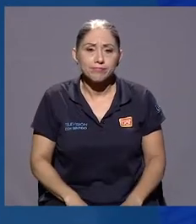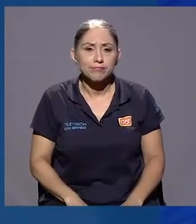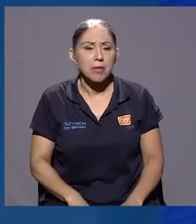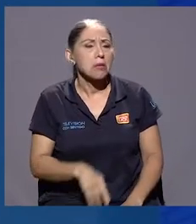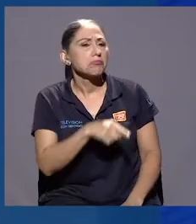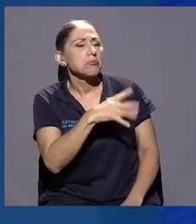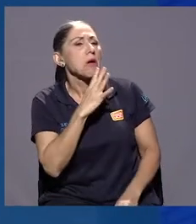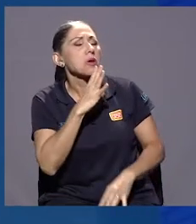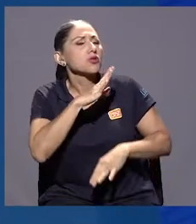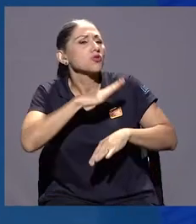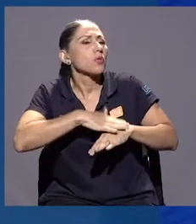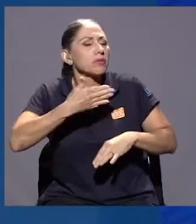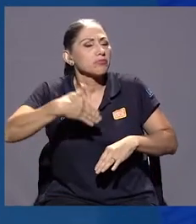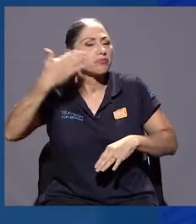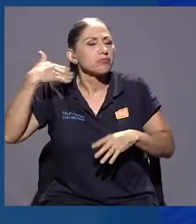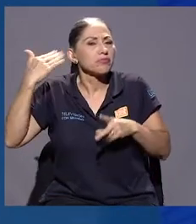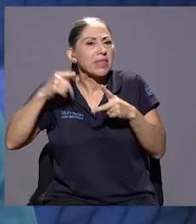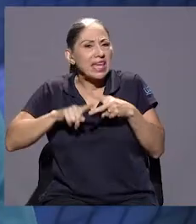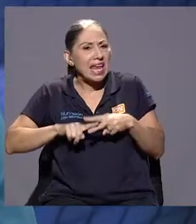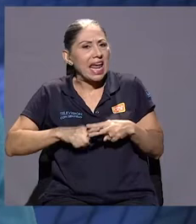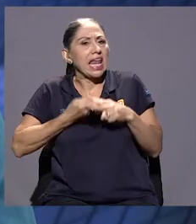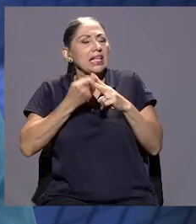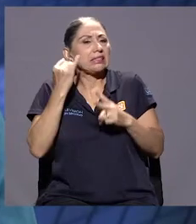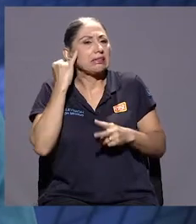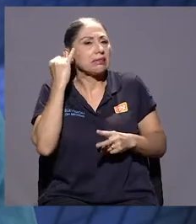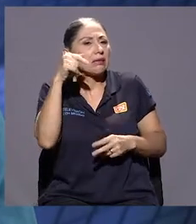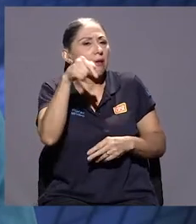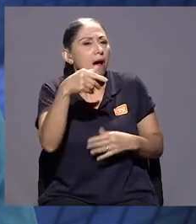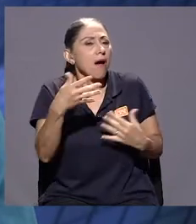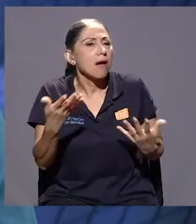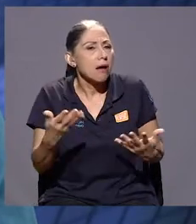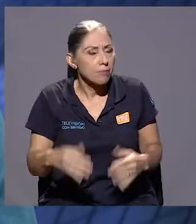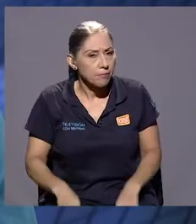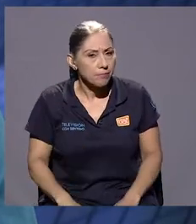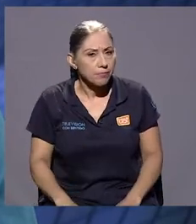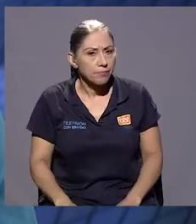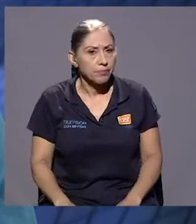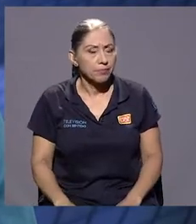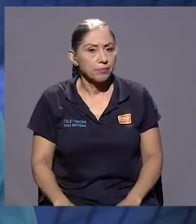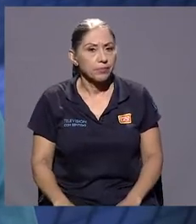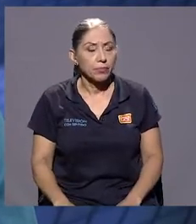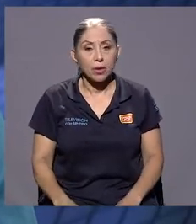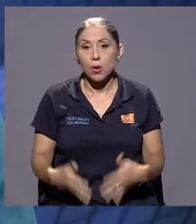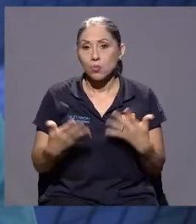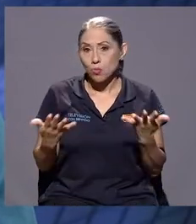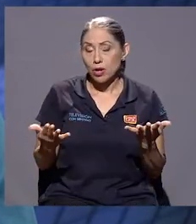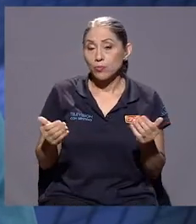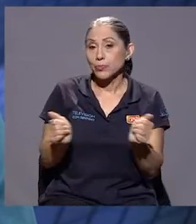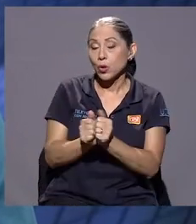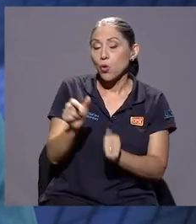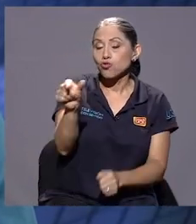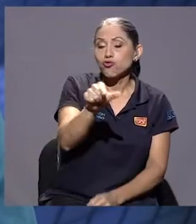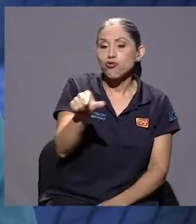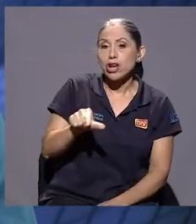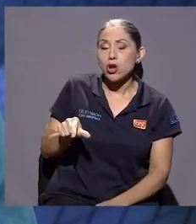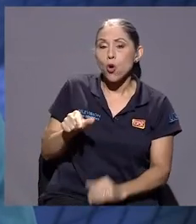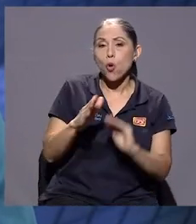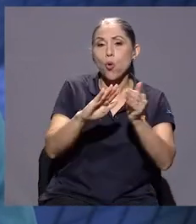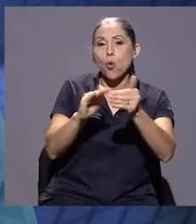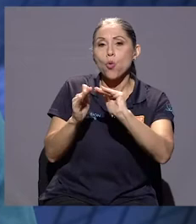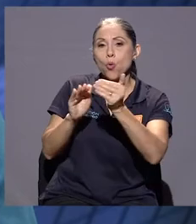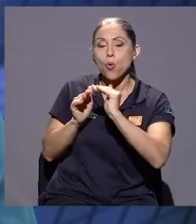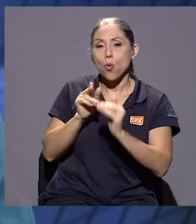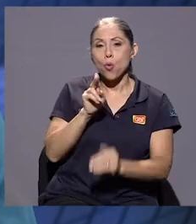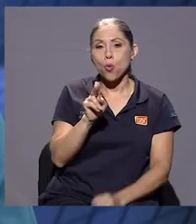de la génesis de esta iniciativa ok bueno con río urbano como como bien lo